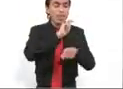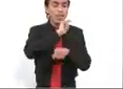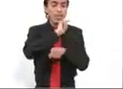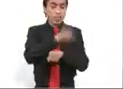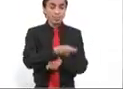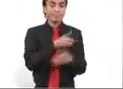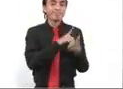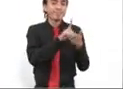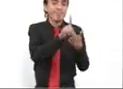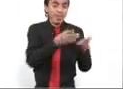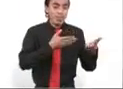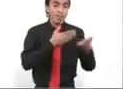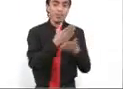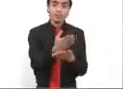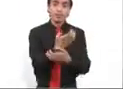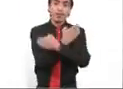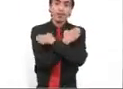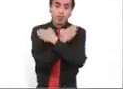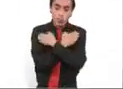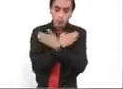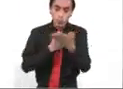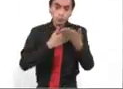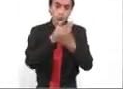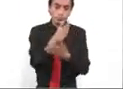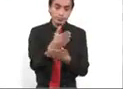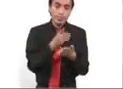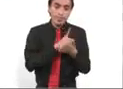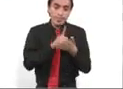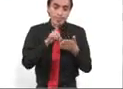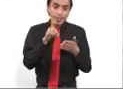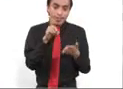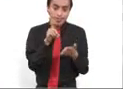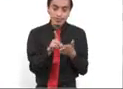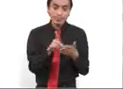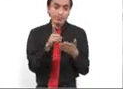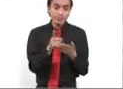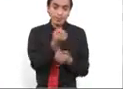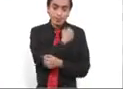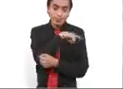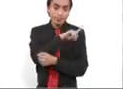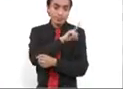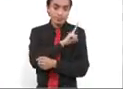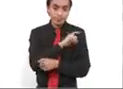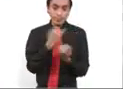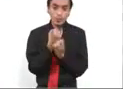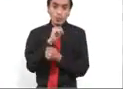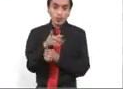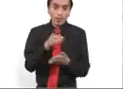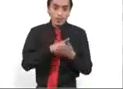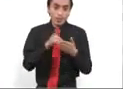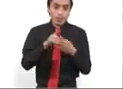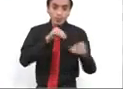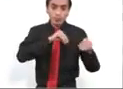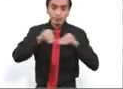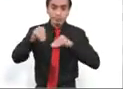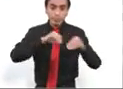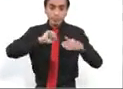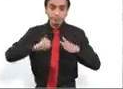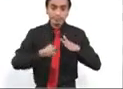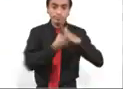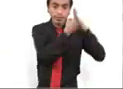acceder a derechos, el derecho a la educación, el derecho a la salud y el derecho a una movilidad sustentable,